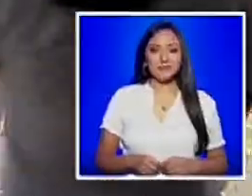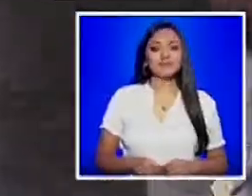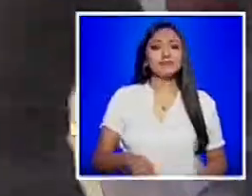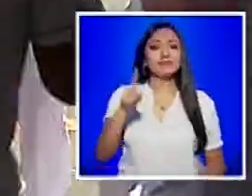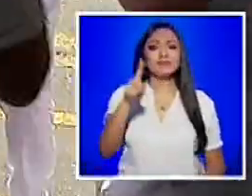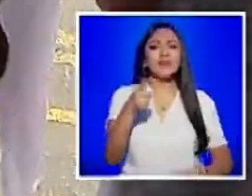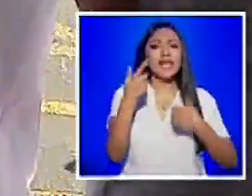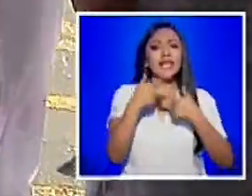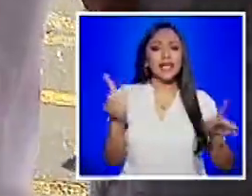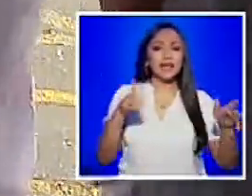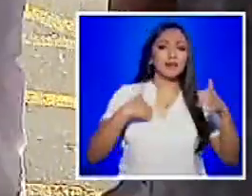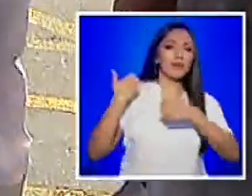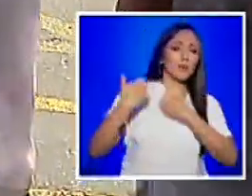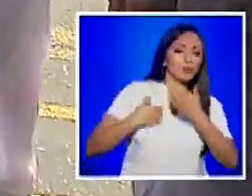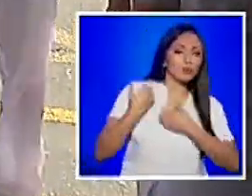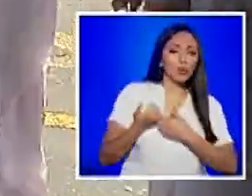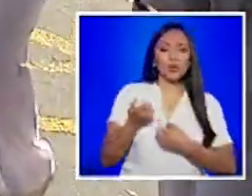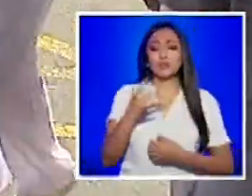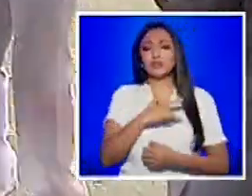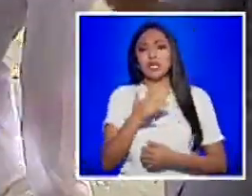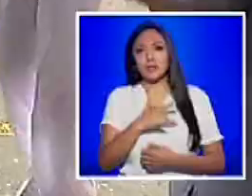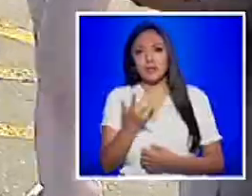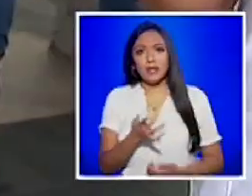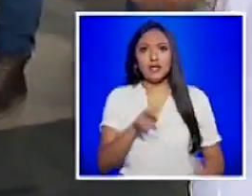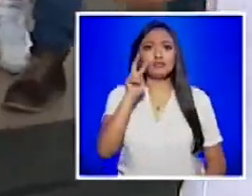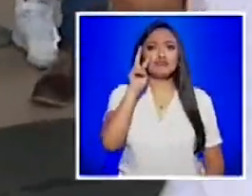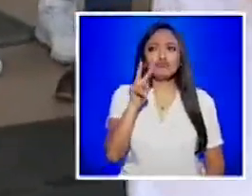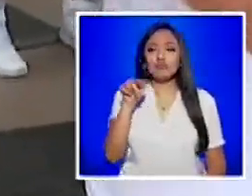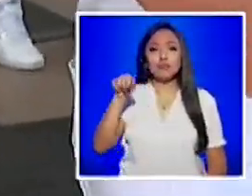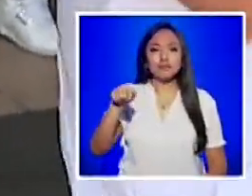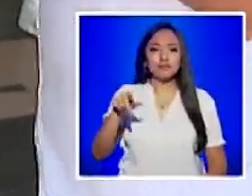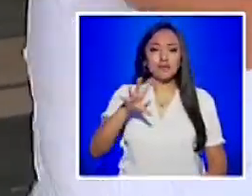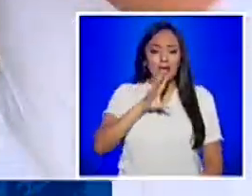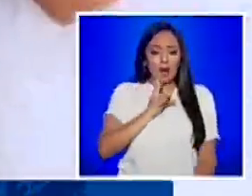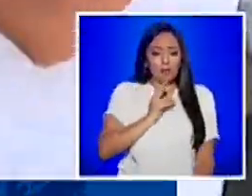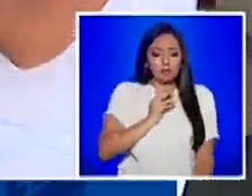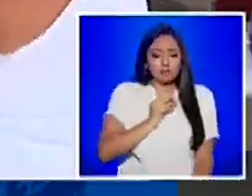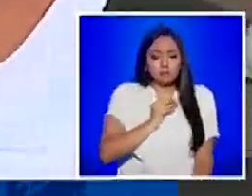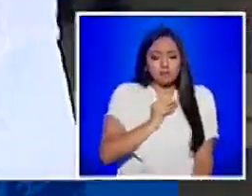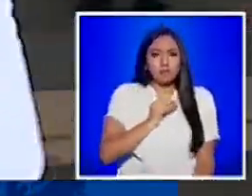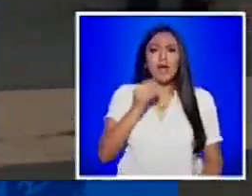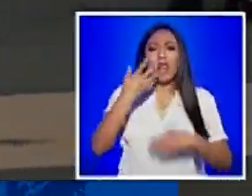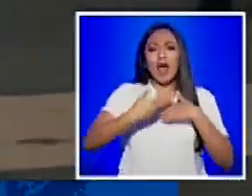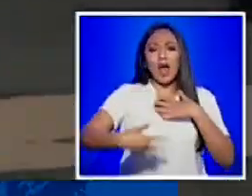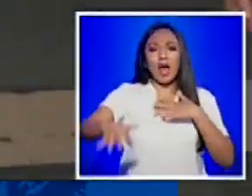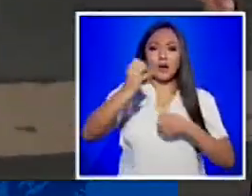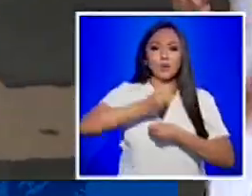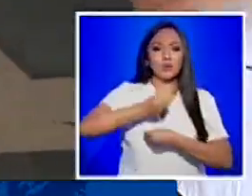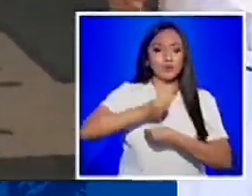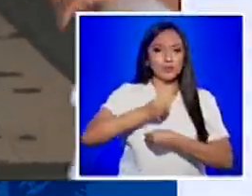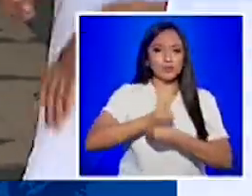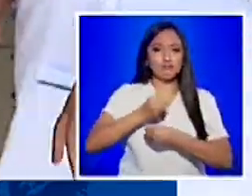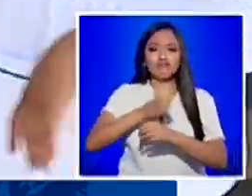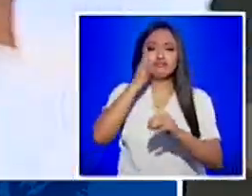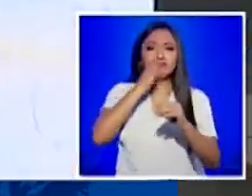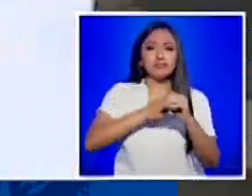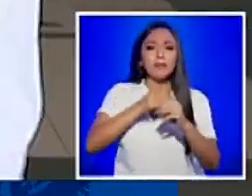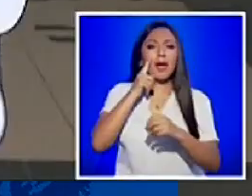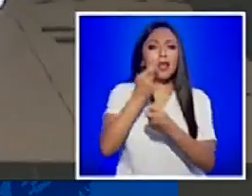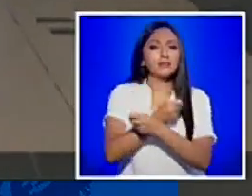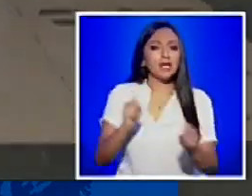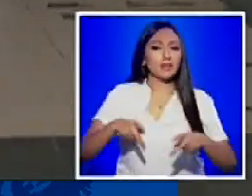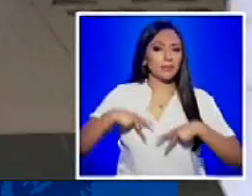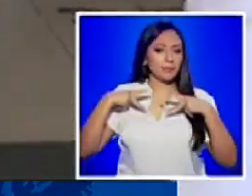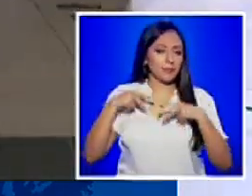dejaron libres sus emociones, sentimientos, el ahogo contenido en las largas jornadas destinadas a salvar vidas.